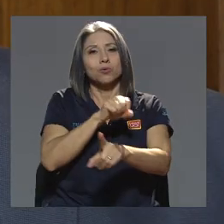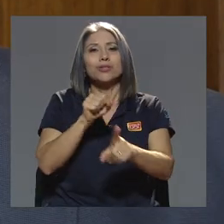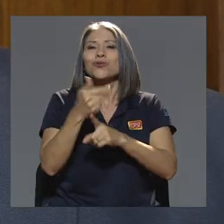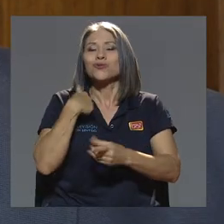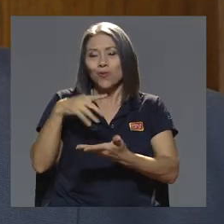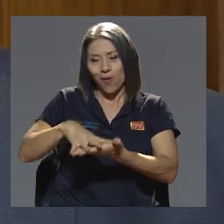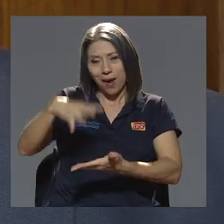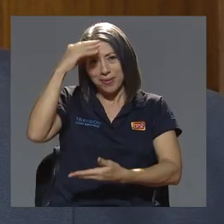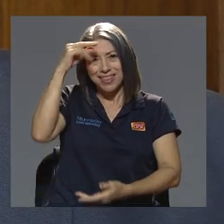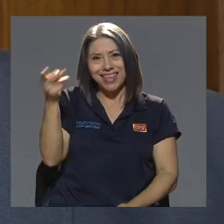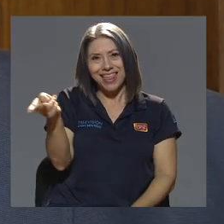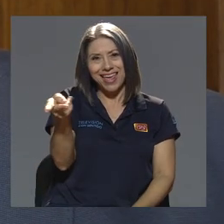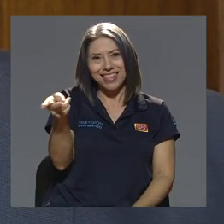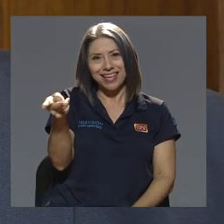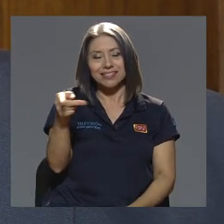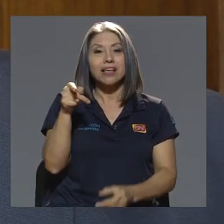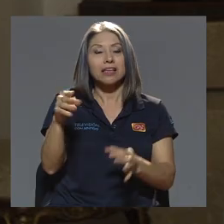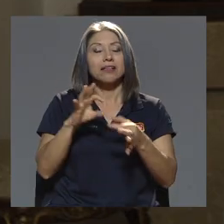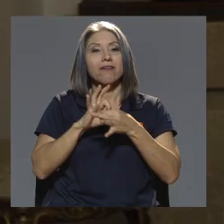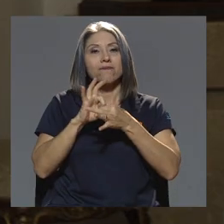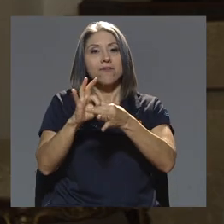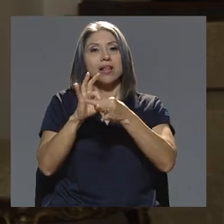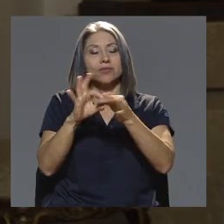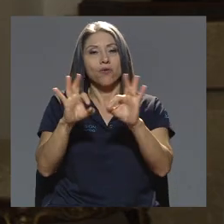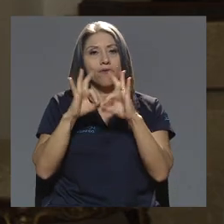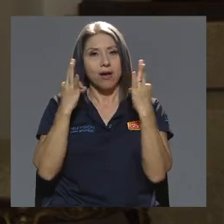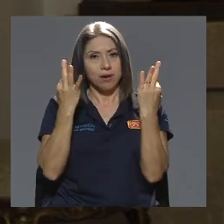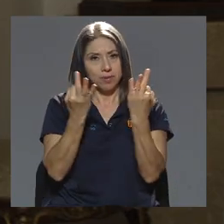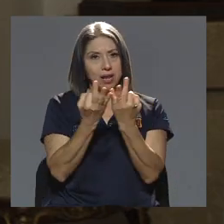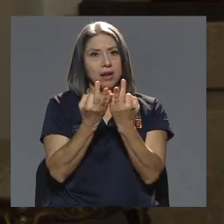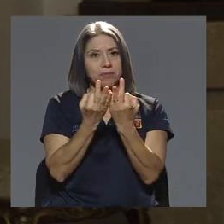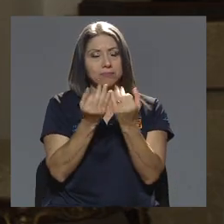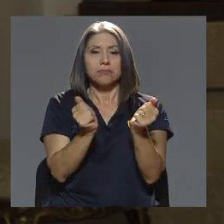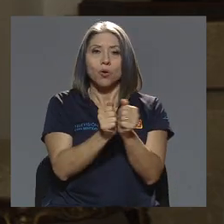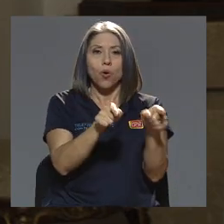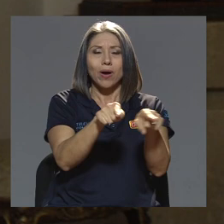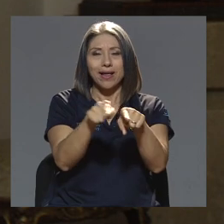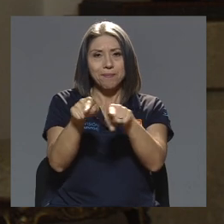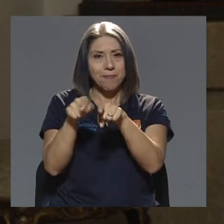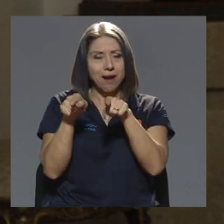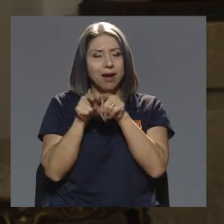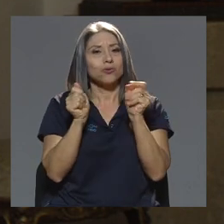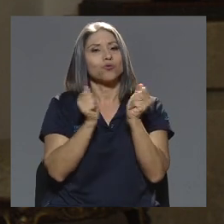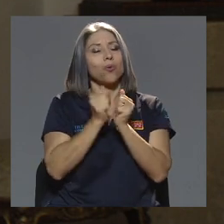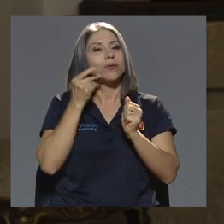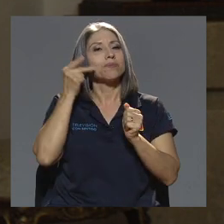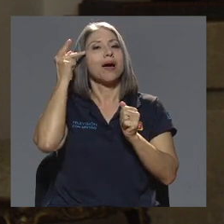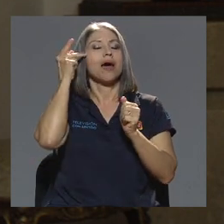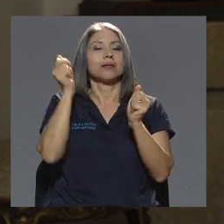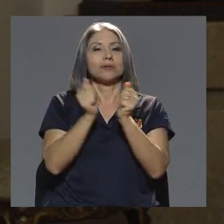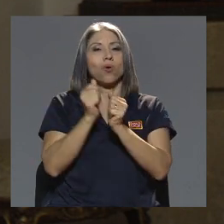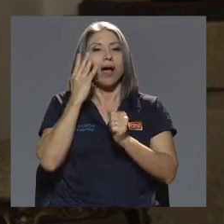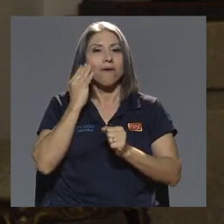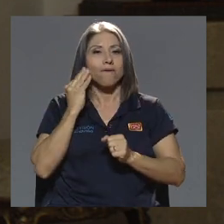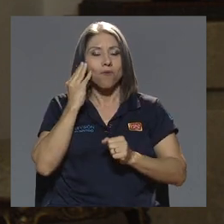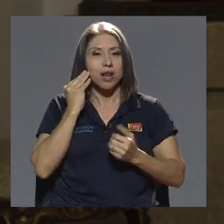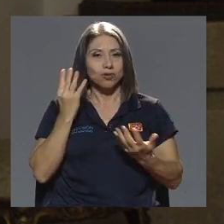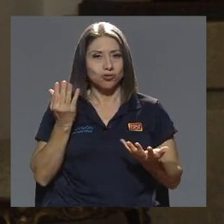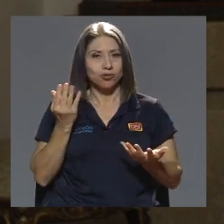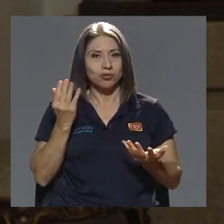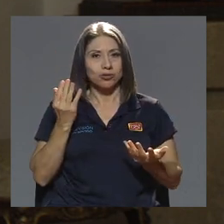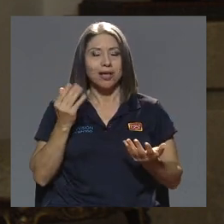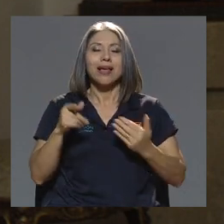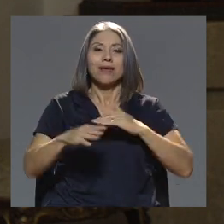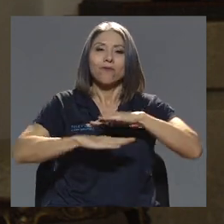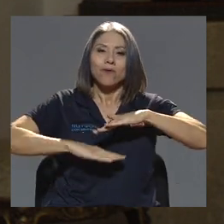Esa relación familiar, la relación con mis hermanos, la relación con mis padres, con mis abuelos, fue